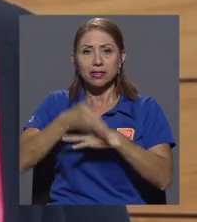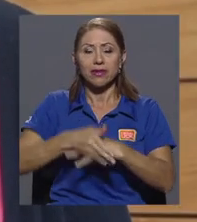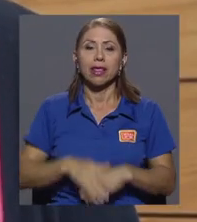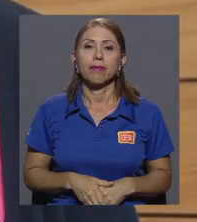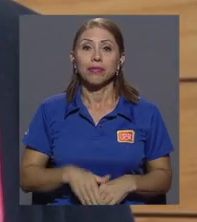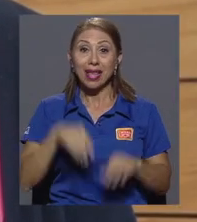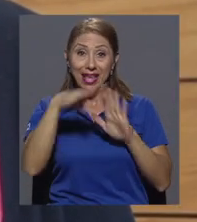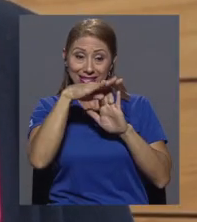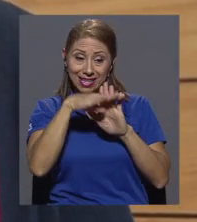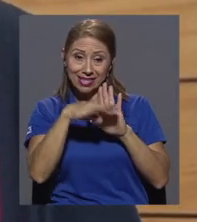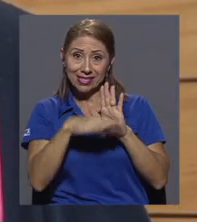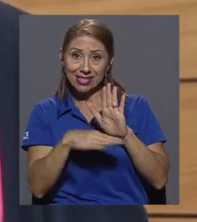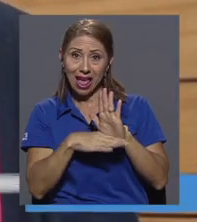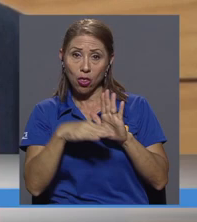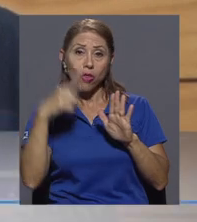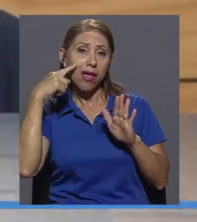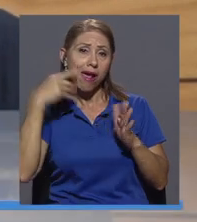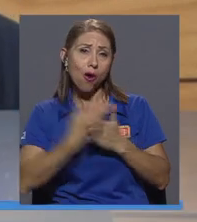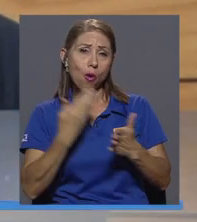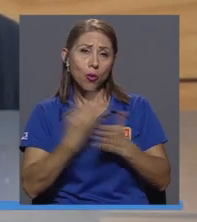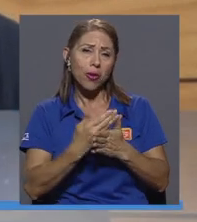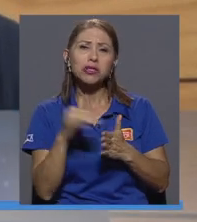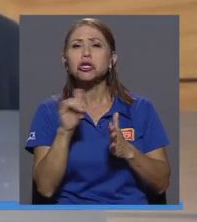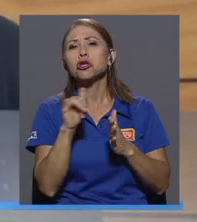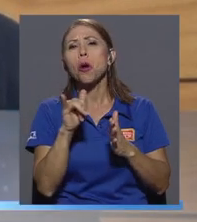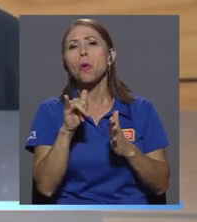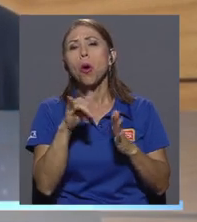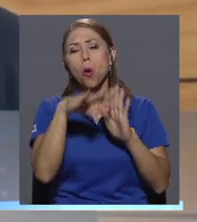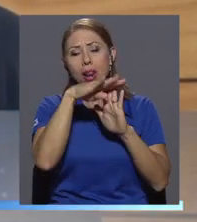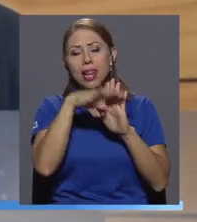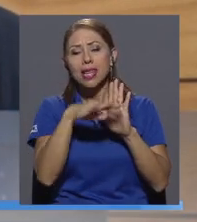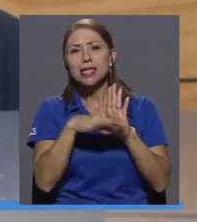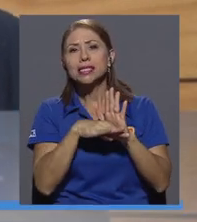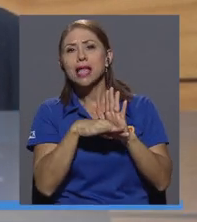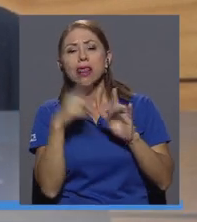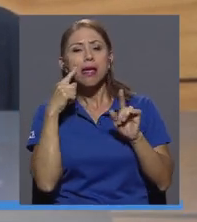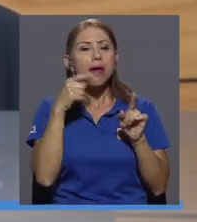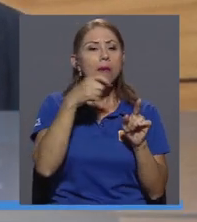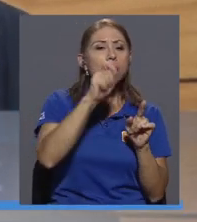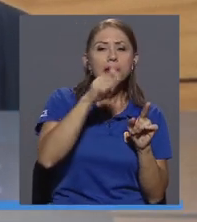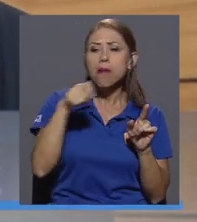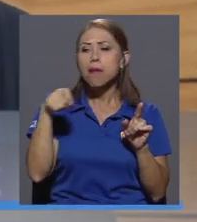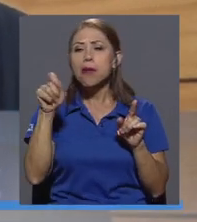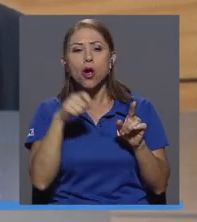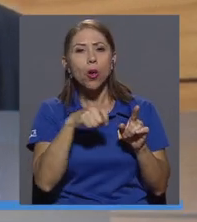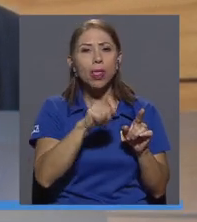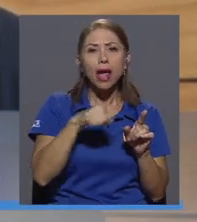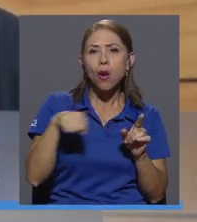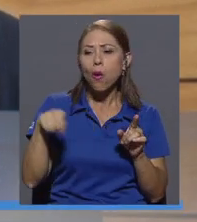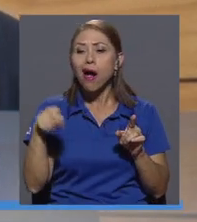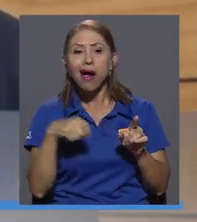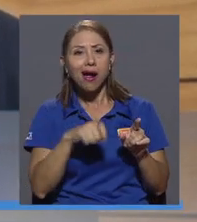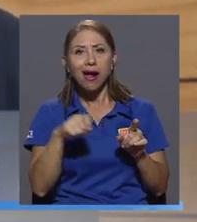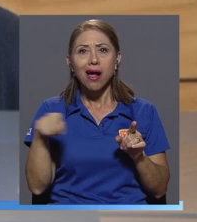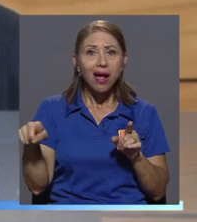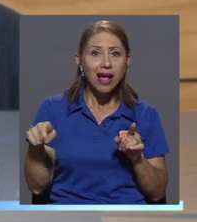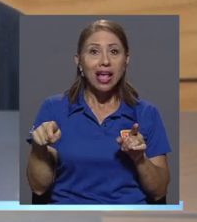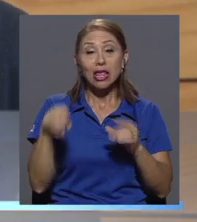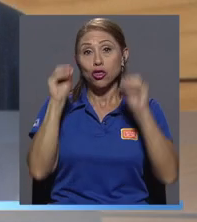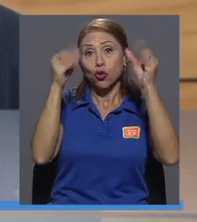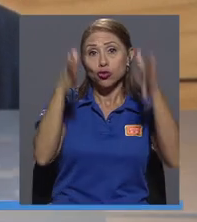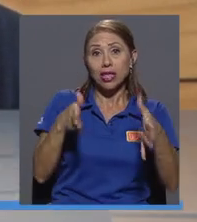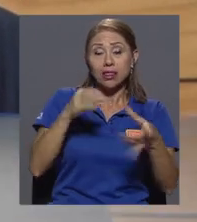listado de comprobación es una especie como de lista de cotejo que el docente o el personal administrativo puede